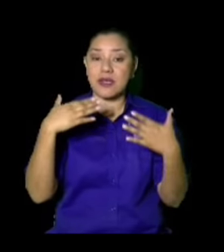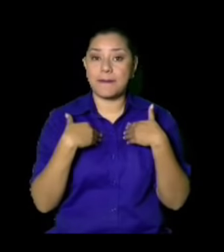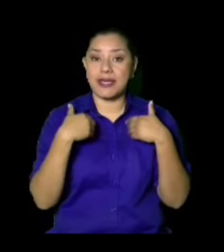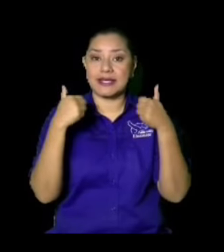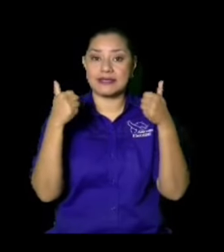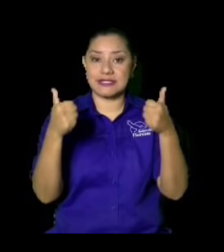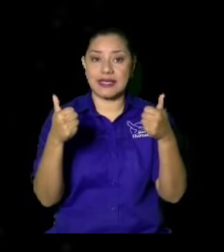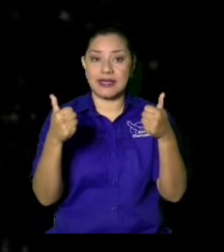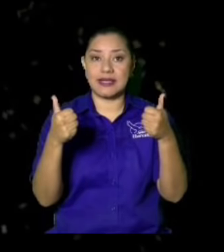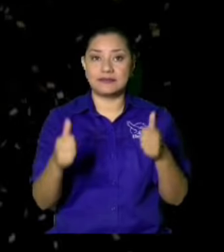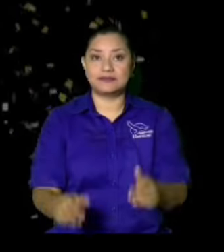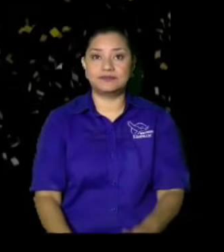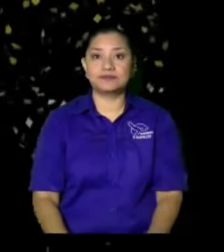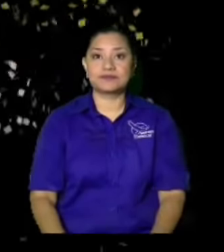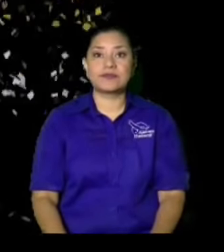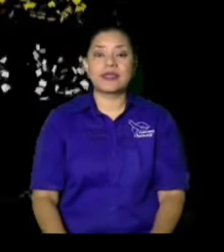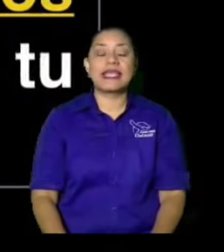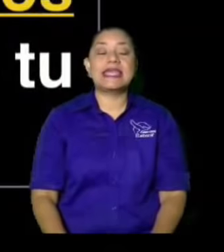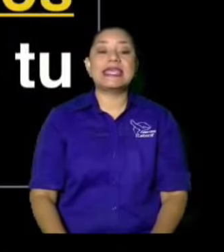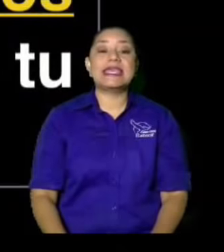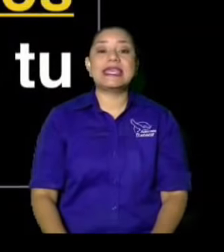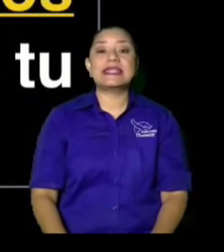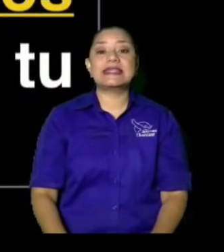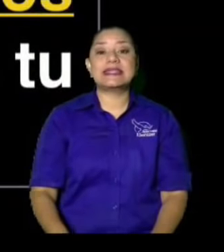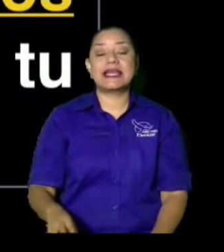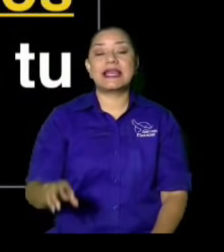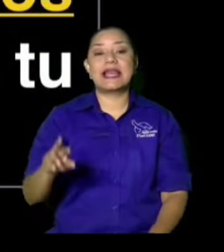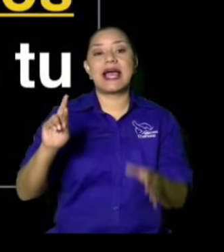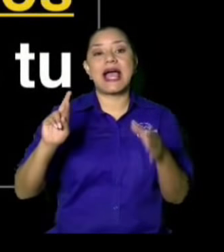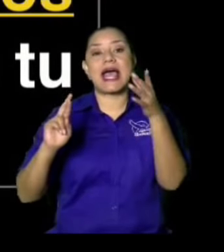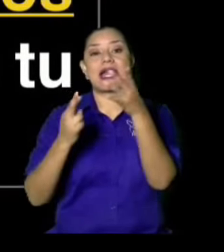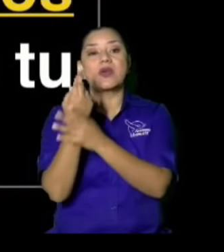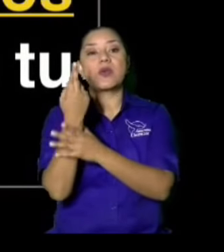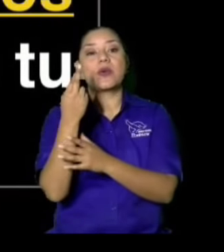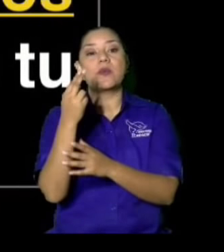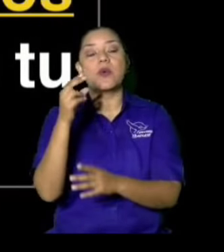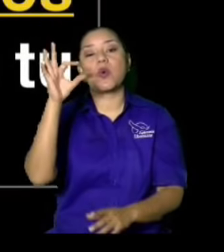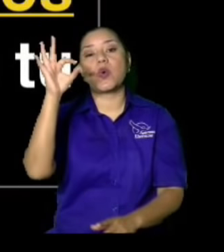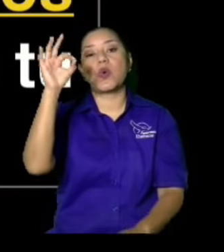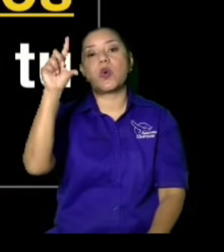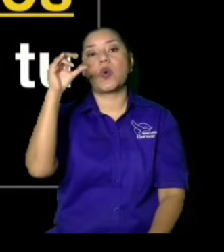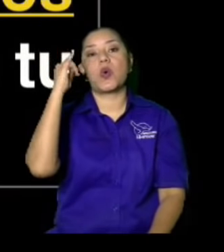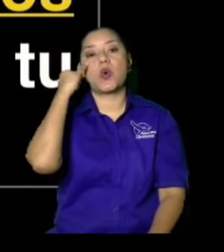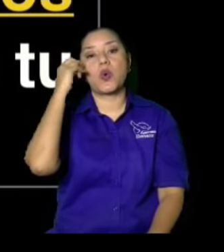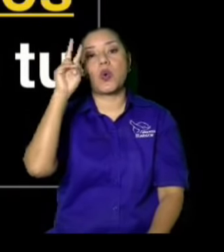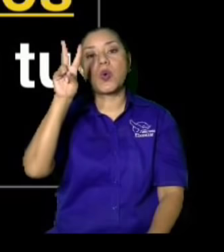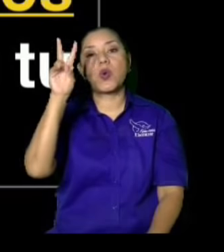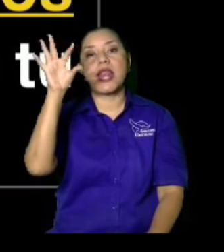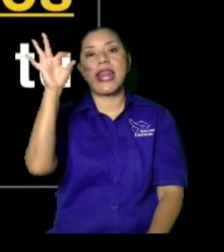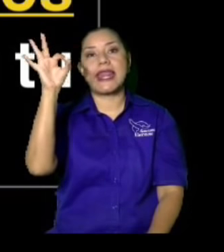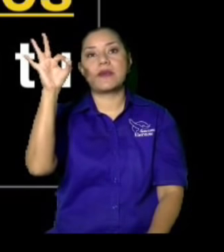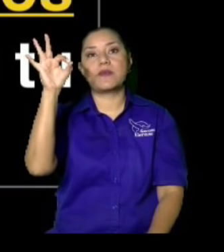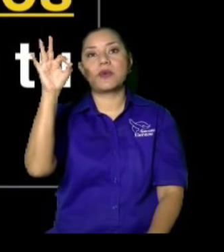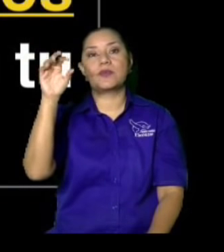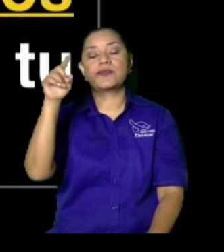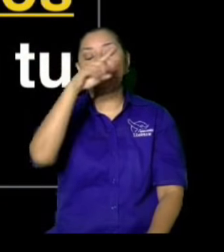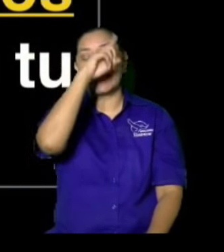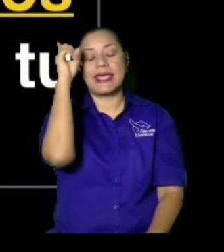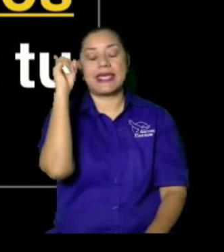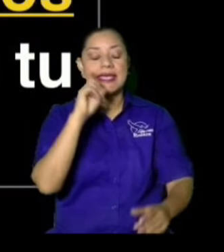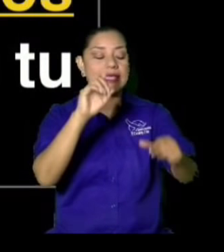esta palabra. Esto, el renuevo del olivo, que decía una profecía.